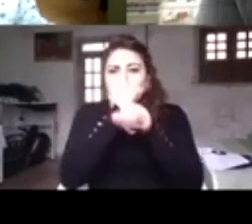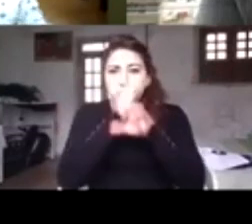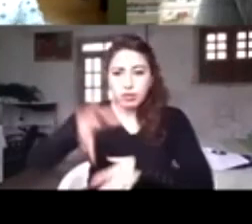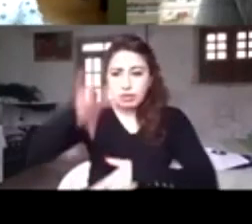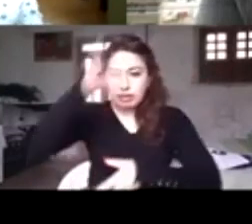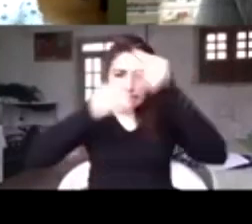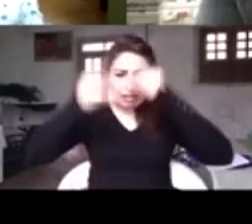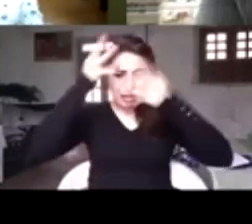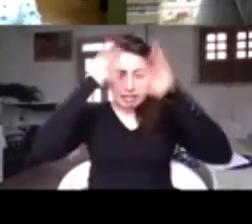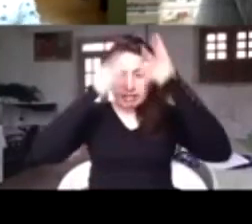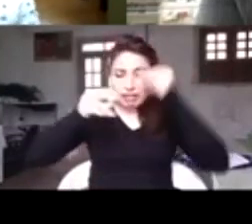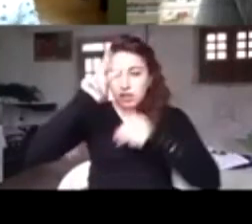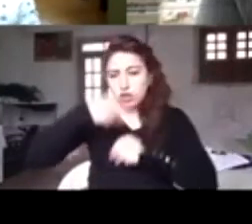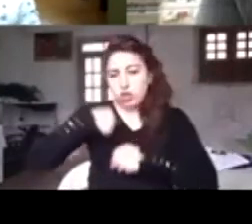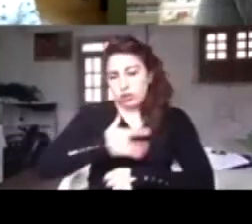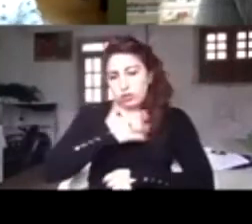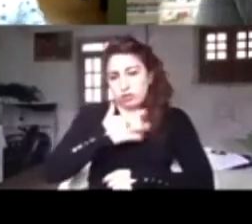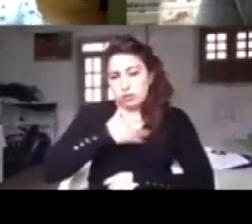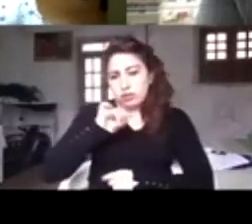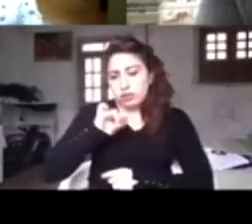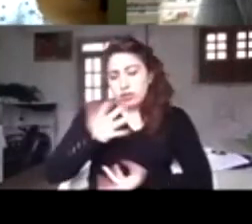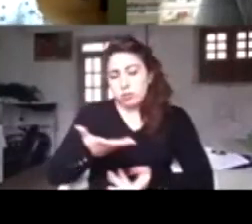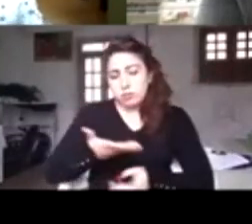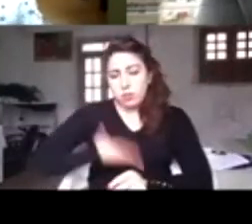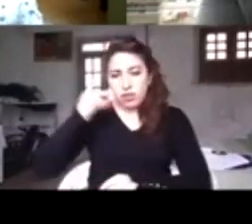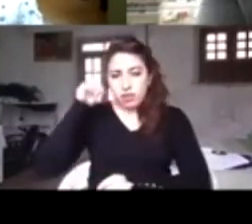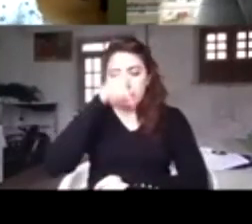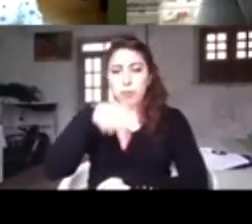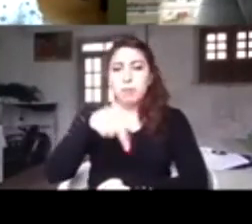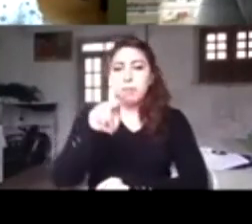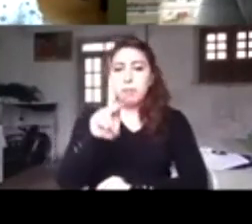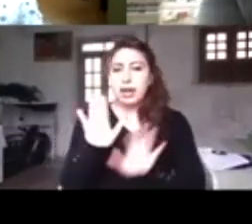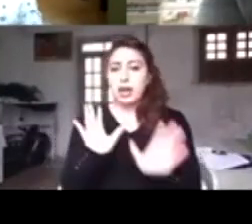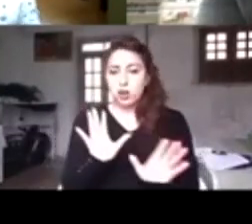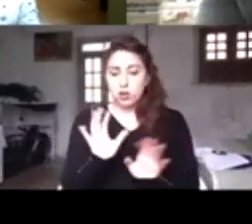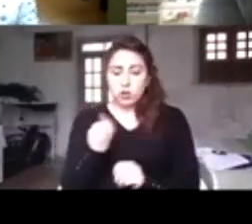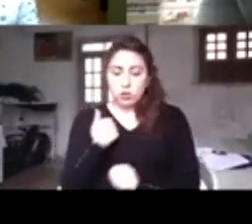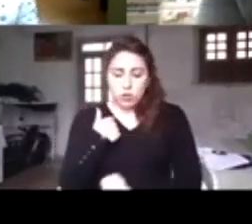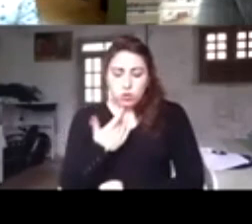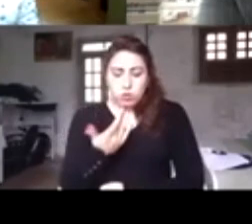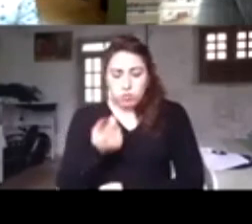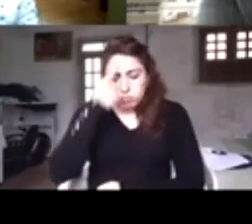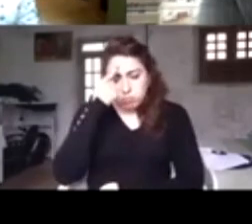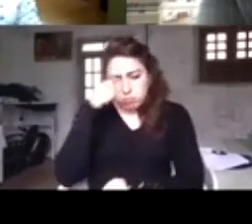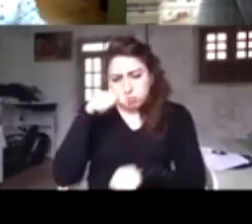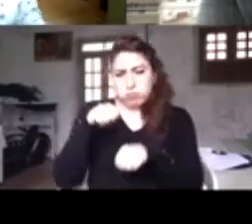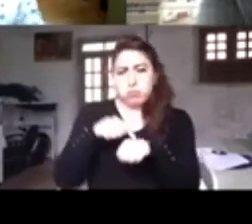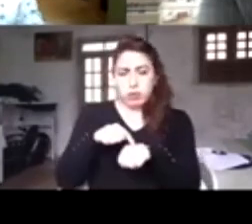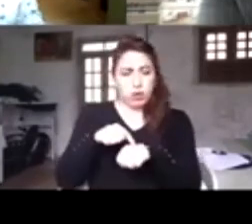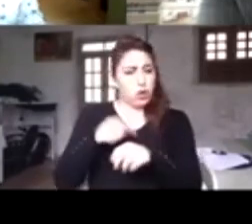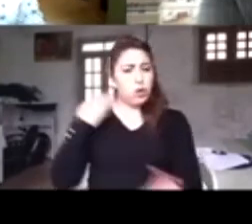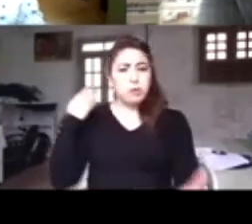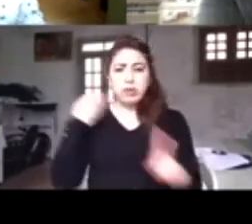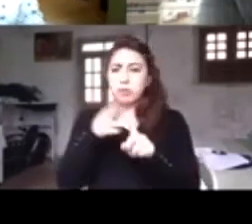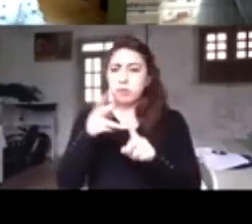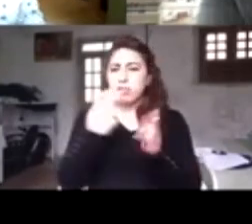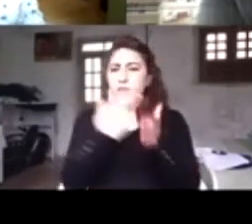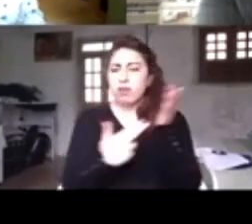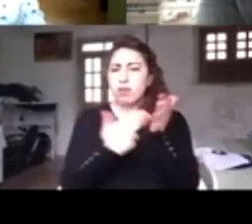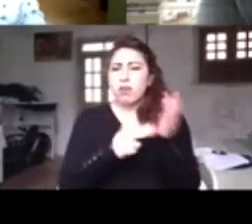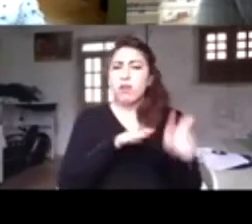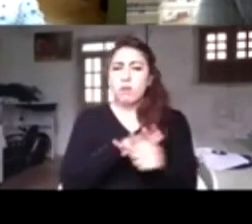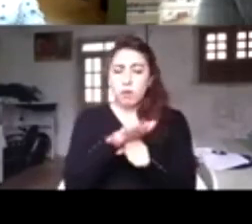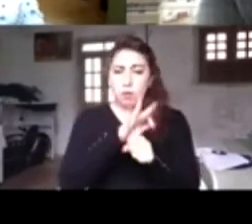aportado en tan poco tiempo. Sin embargo, creo que este es el objetivo de este taller es dar un panorama